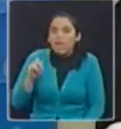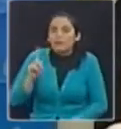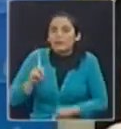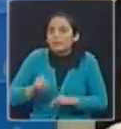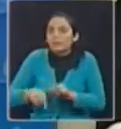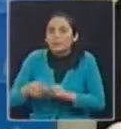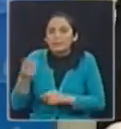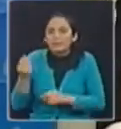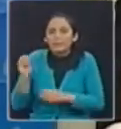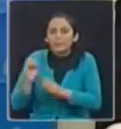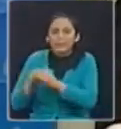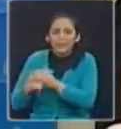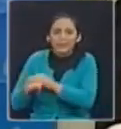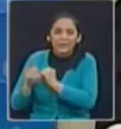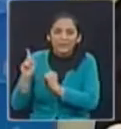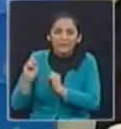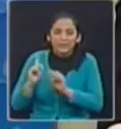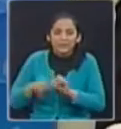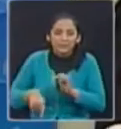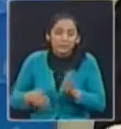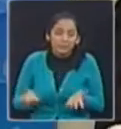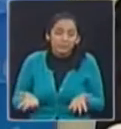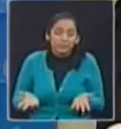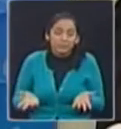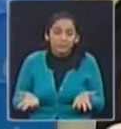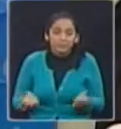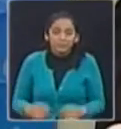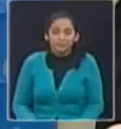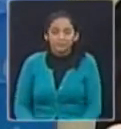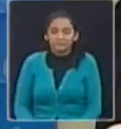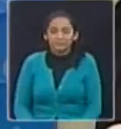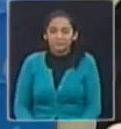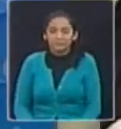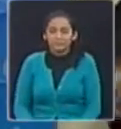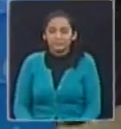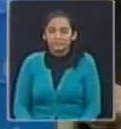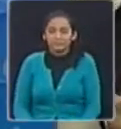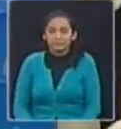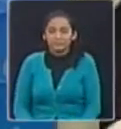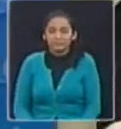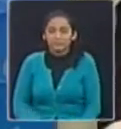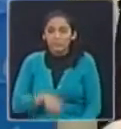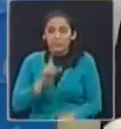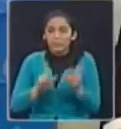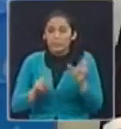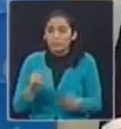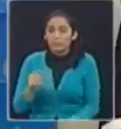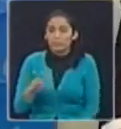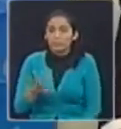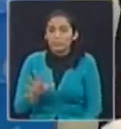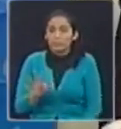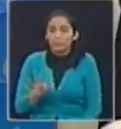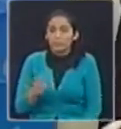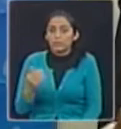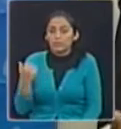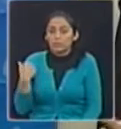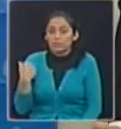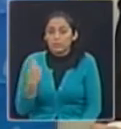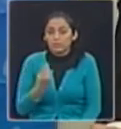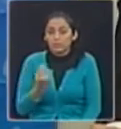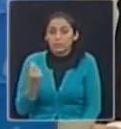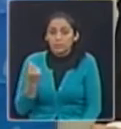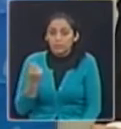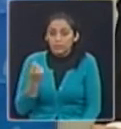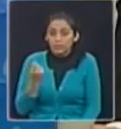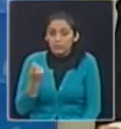elecciones. Entonces, finalmente, lo que se prohíbe en esto es que quien tenga recursos en el exterior pueda ser candidato. Esta es una ley con